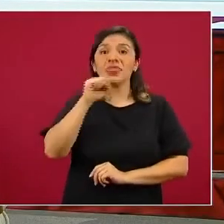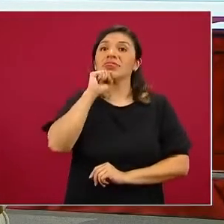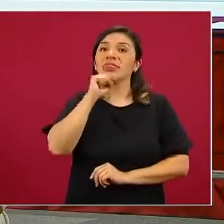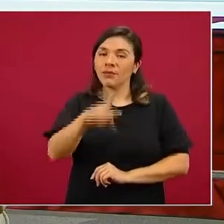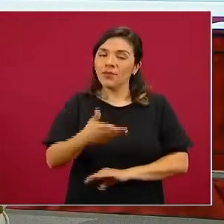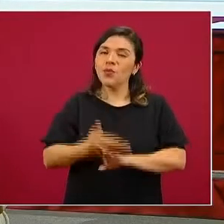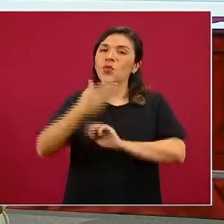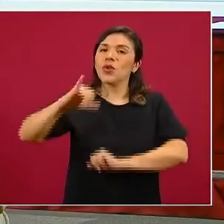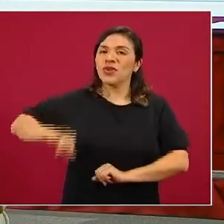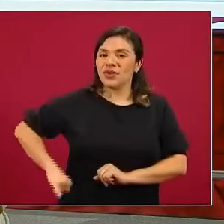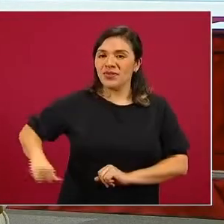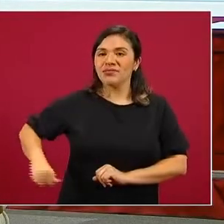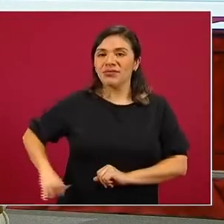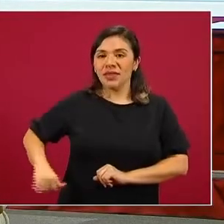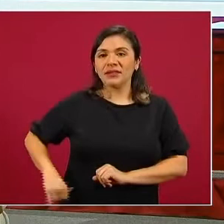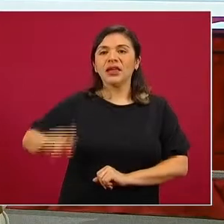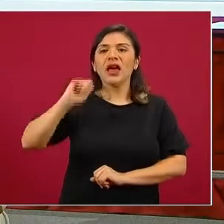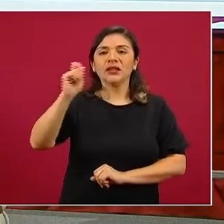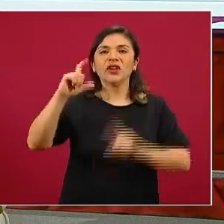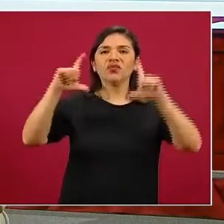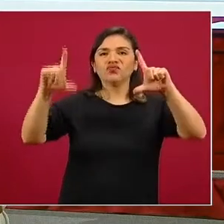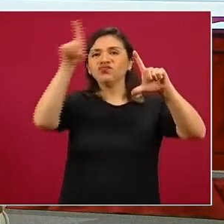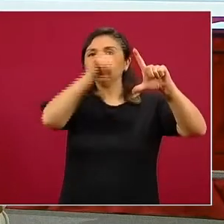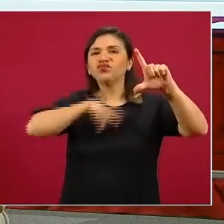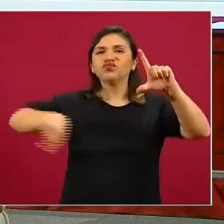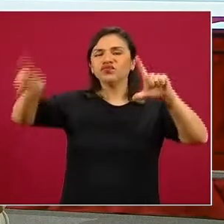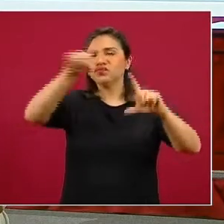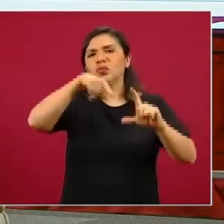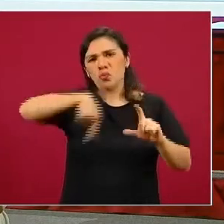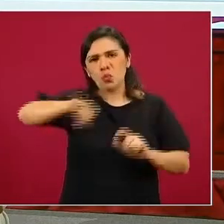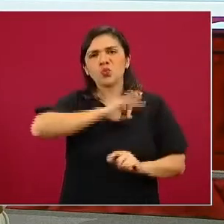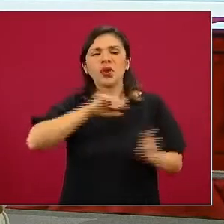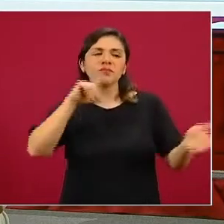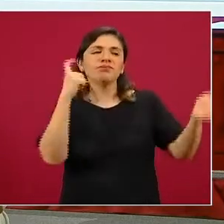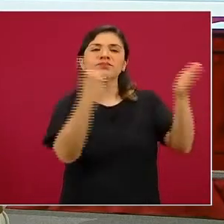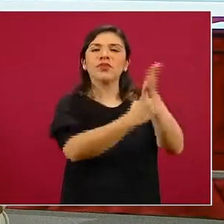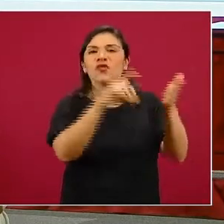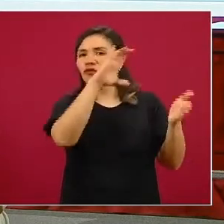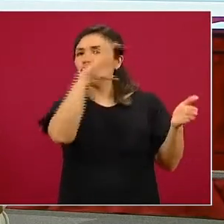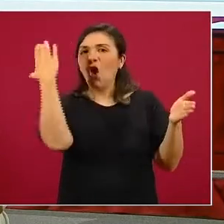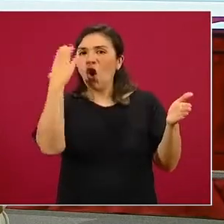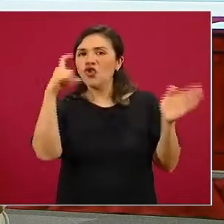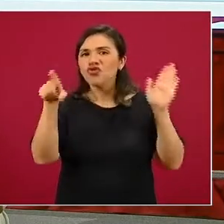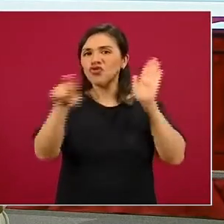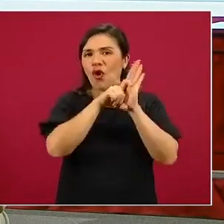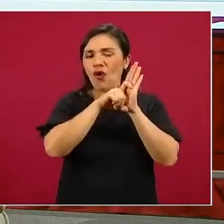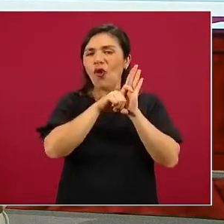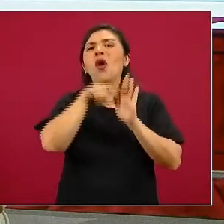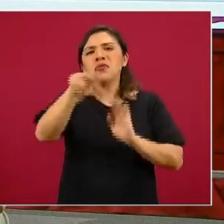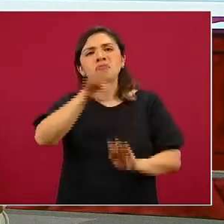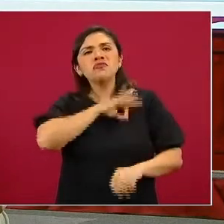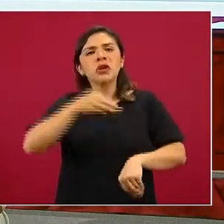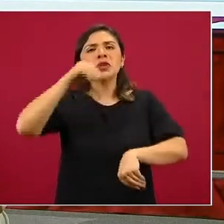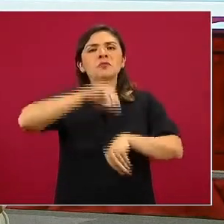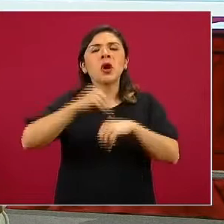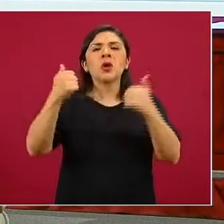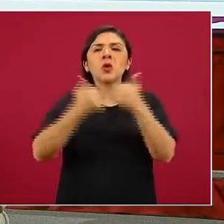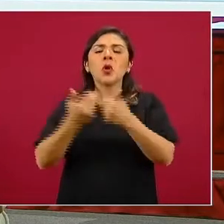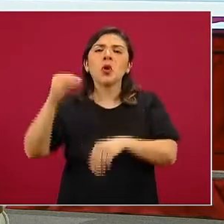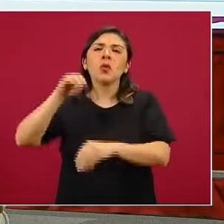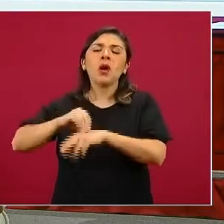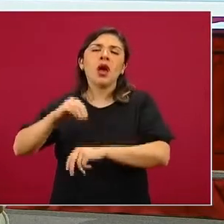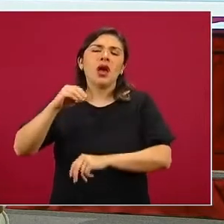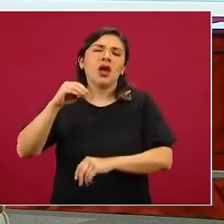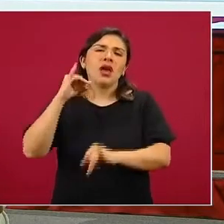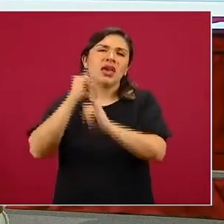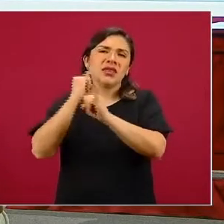muy interesante, es un marco donde todos podemos poner nuestra foto y donde podemos registrarnos en la plataforma del